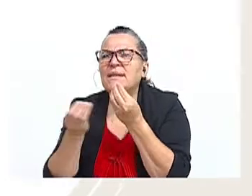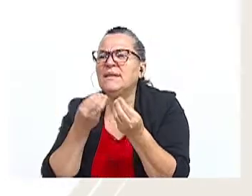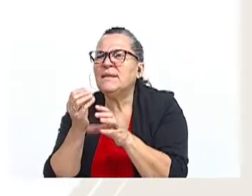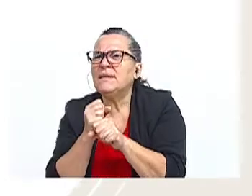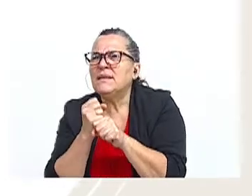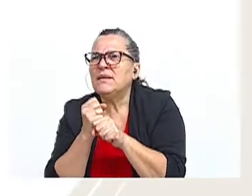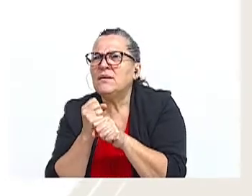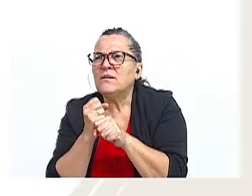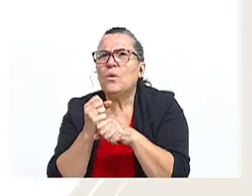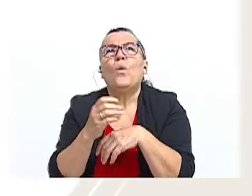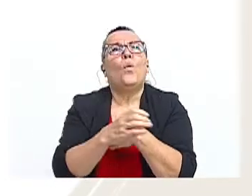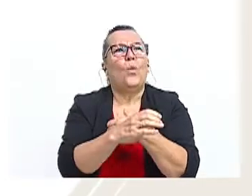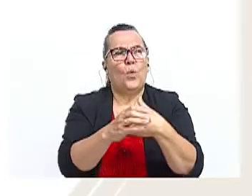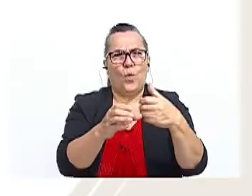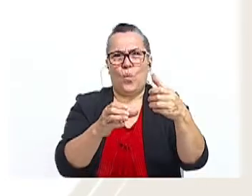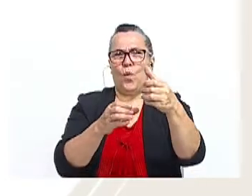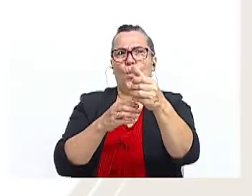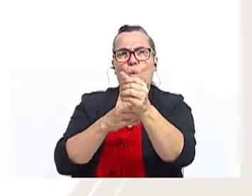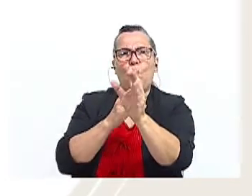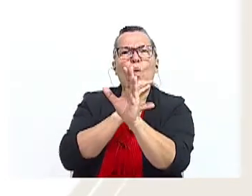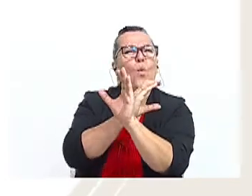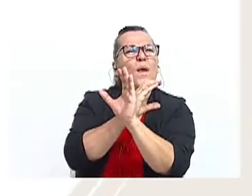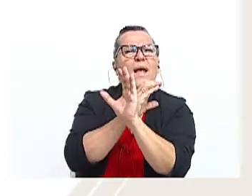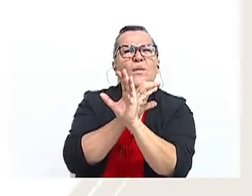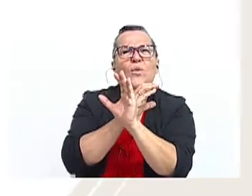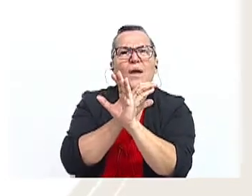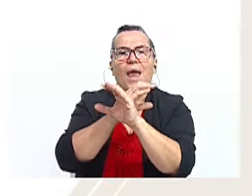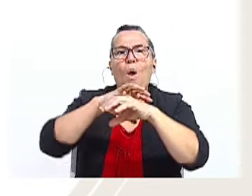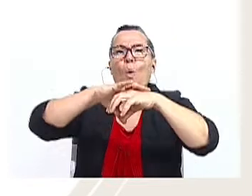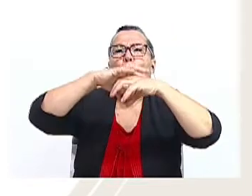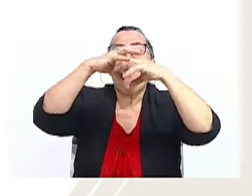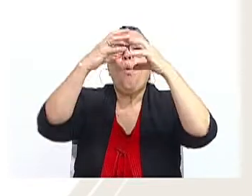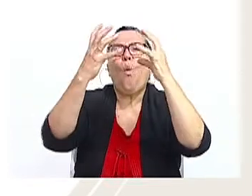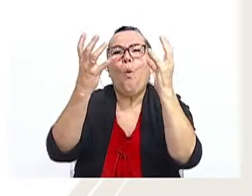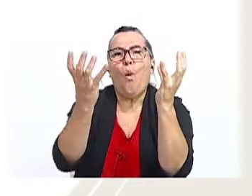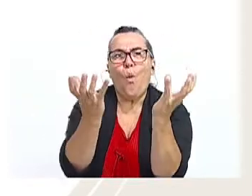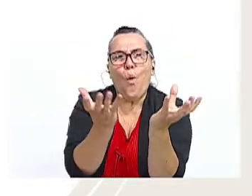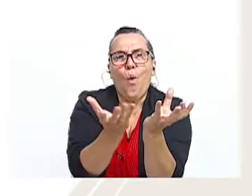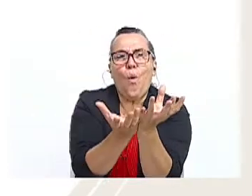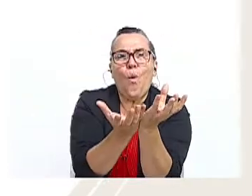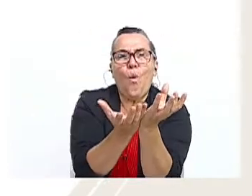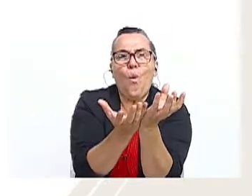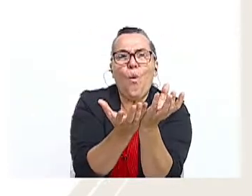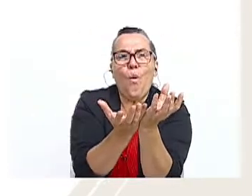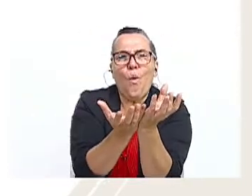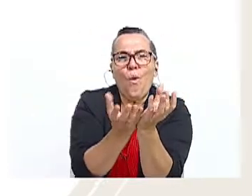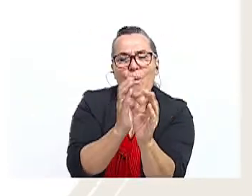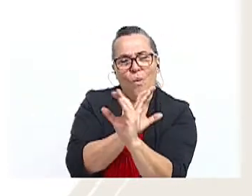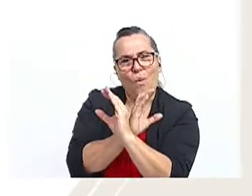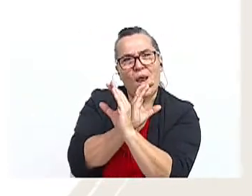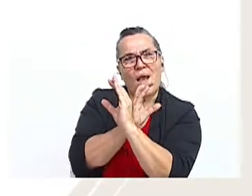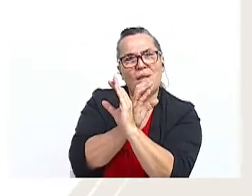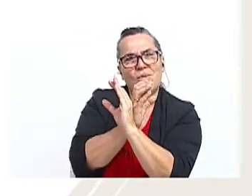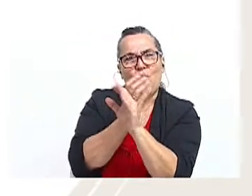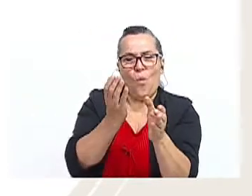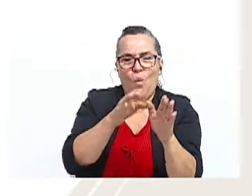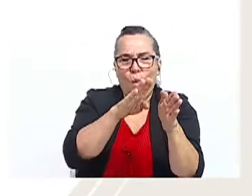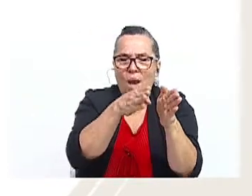una habitación cuidando un globo terráqueo. Ese